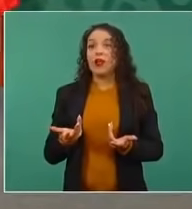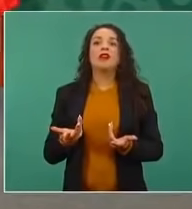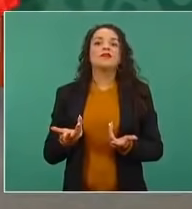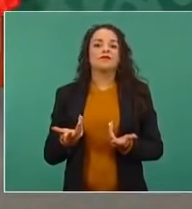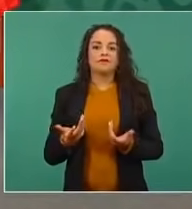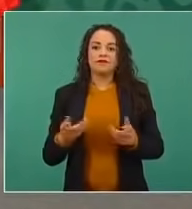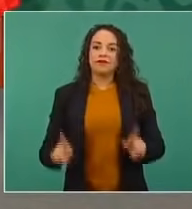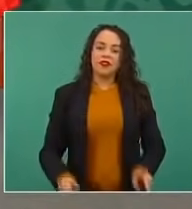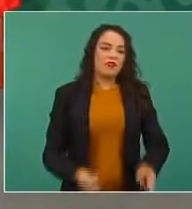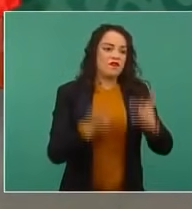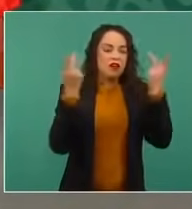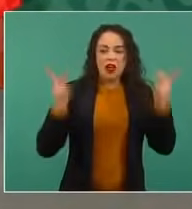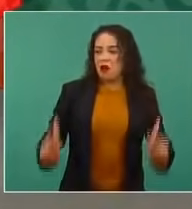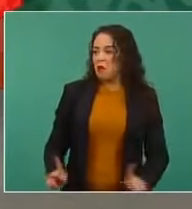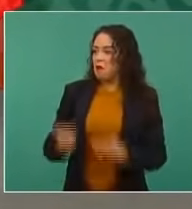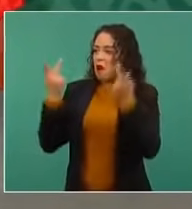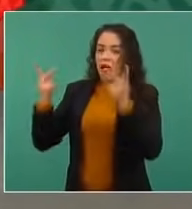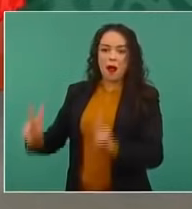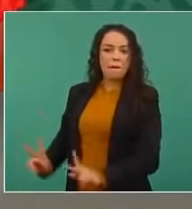con influencias,